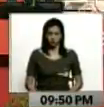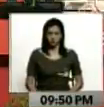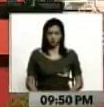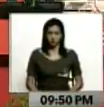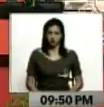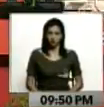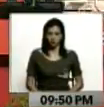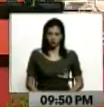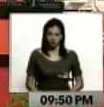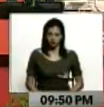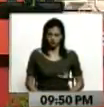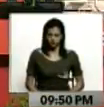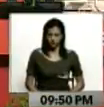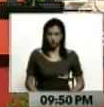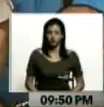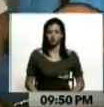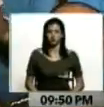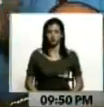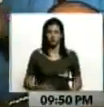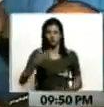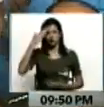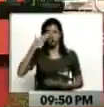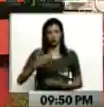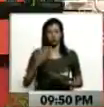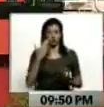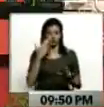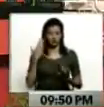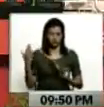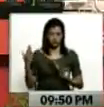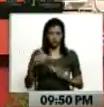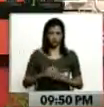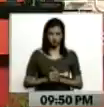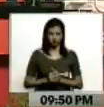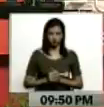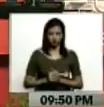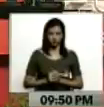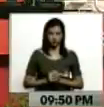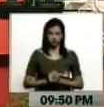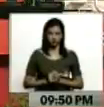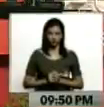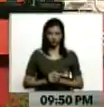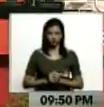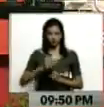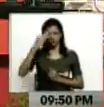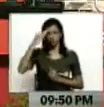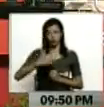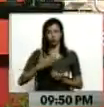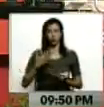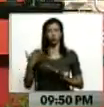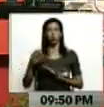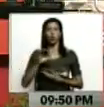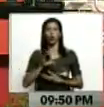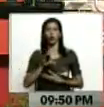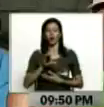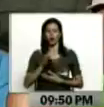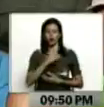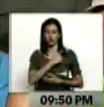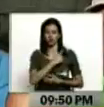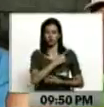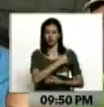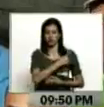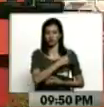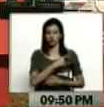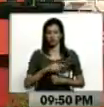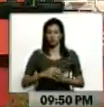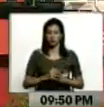coronel Abraham Rafael Chirino Farfán Coronel José Miguel montora Rodríguez el coronel